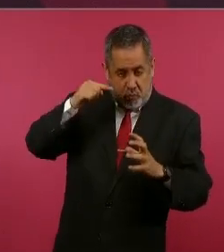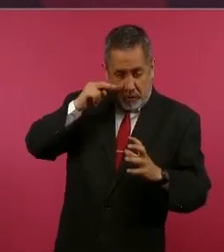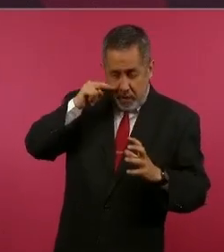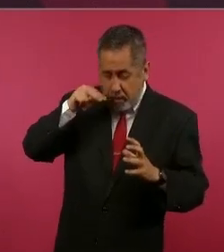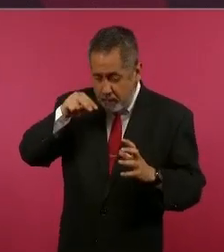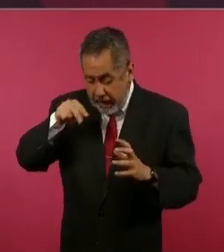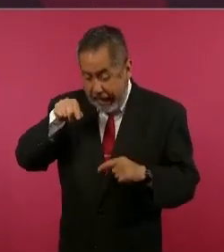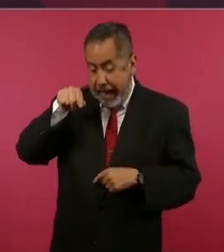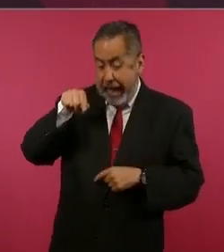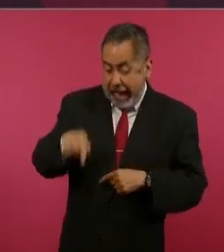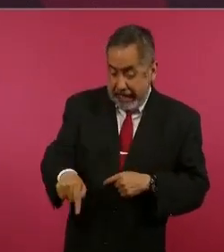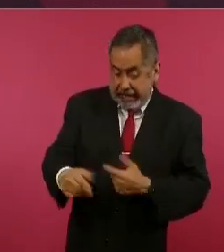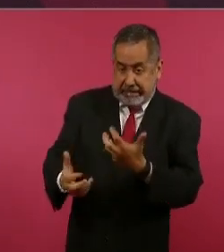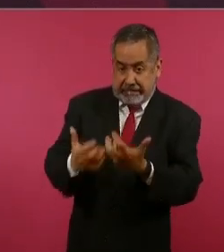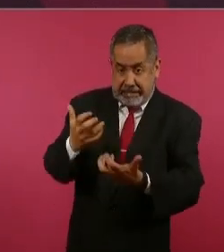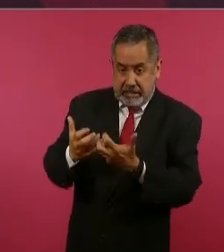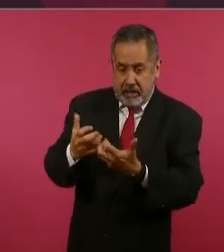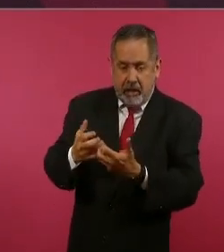Decían que hasta